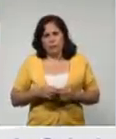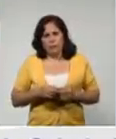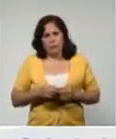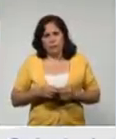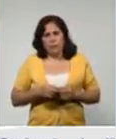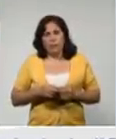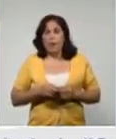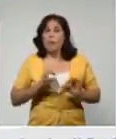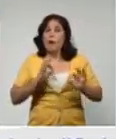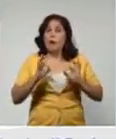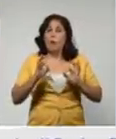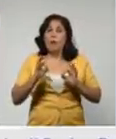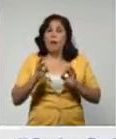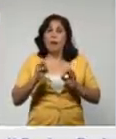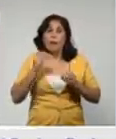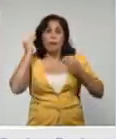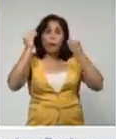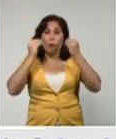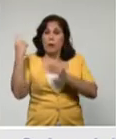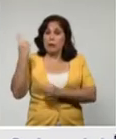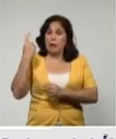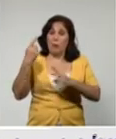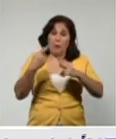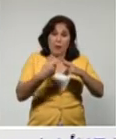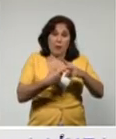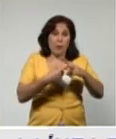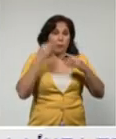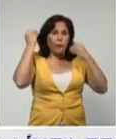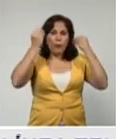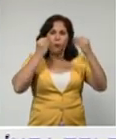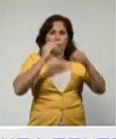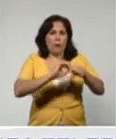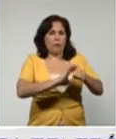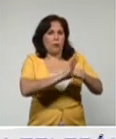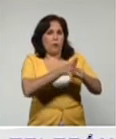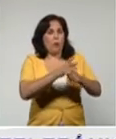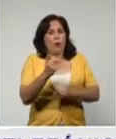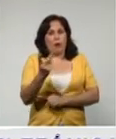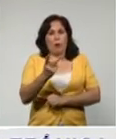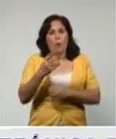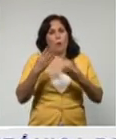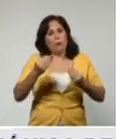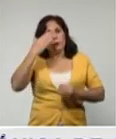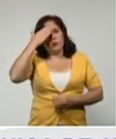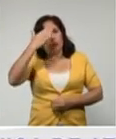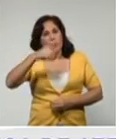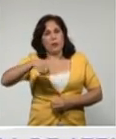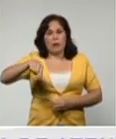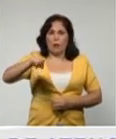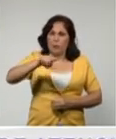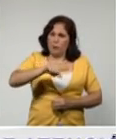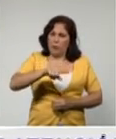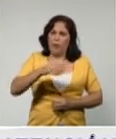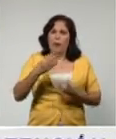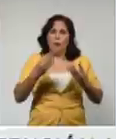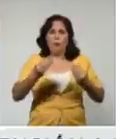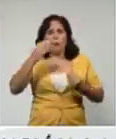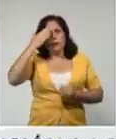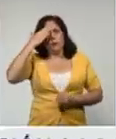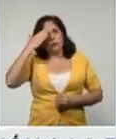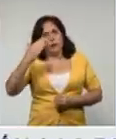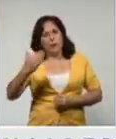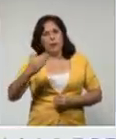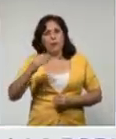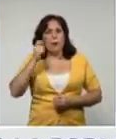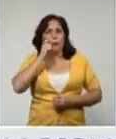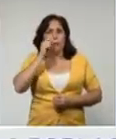del ciclón, pero para evitar la transmisión de la enfermedad. Muchas gracias a ustedes, a Lázaro Manuel, que